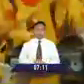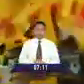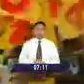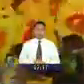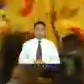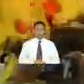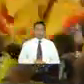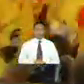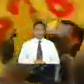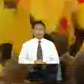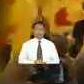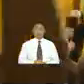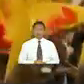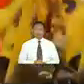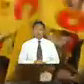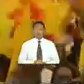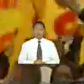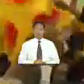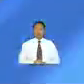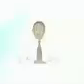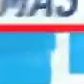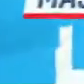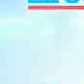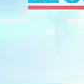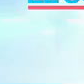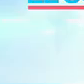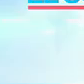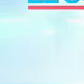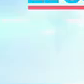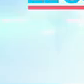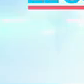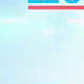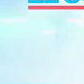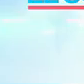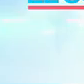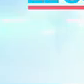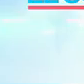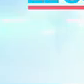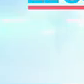Informó Adriana Peralta. Y al retornar, el...